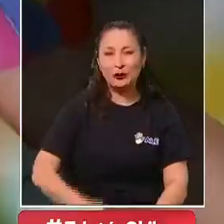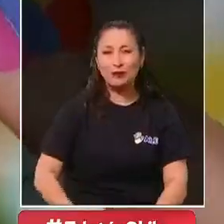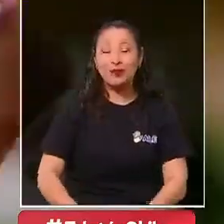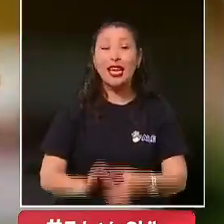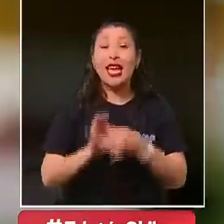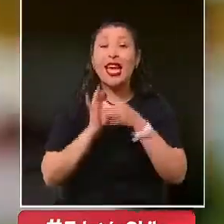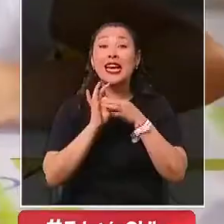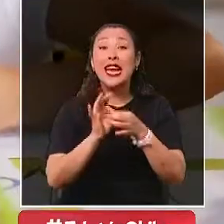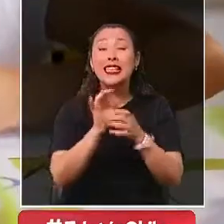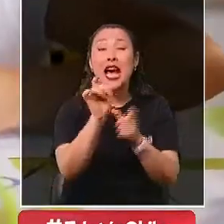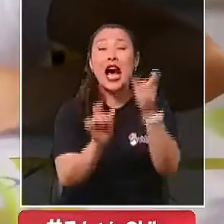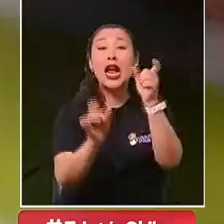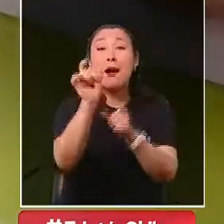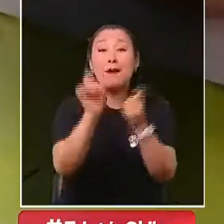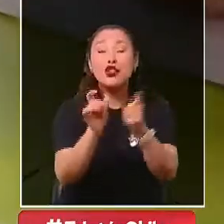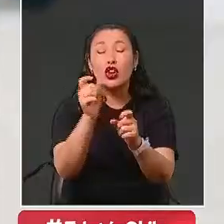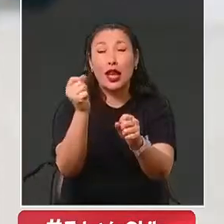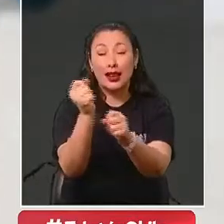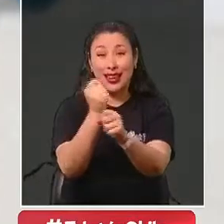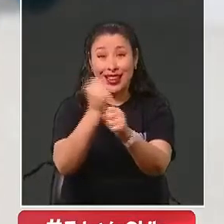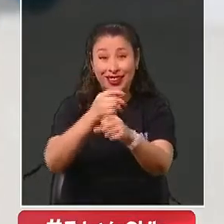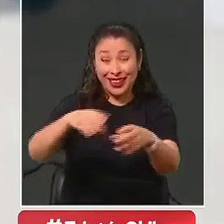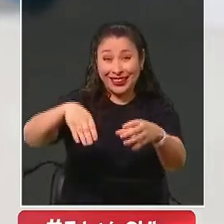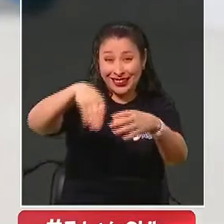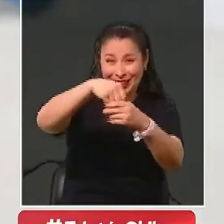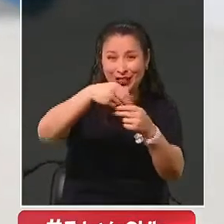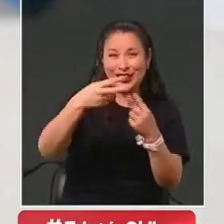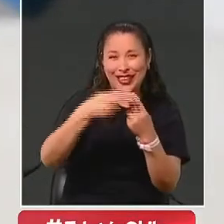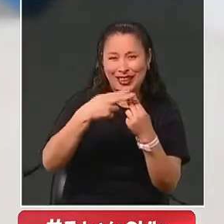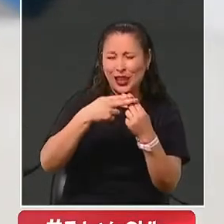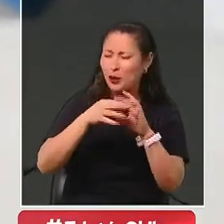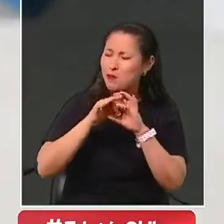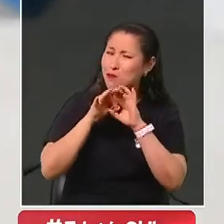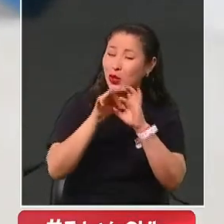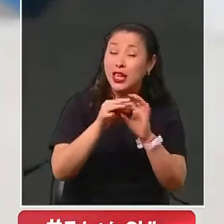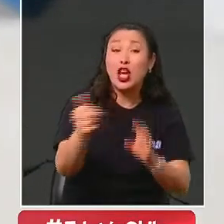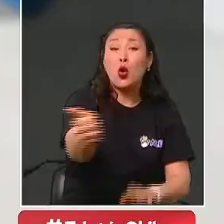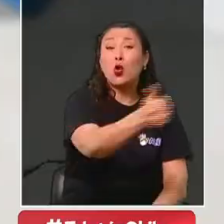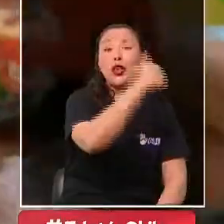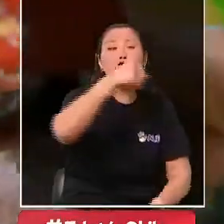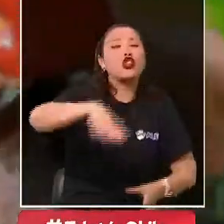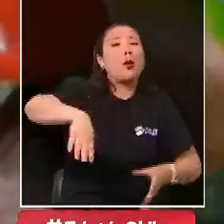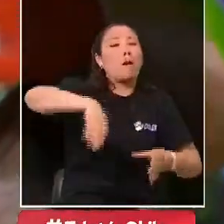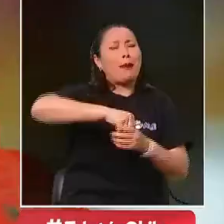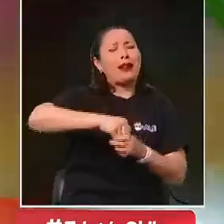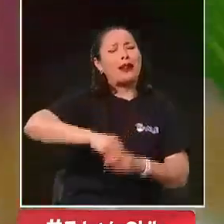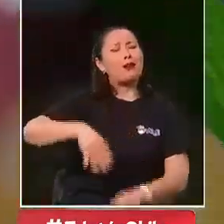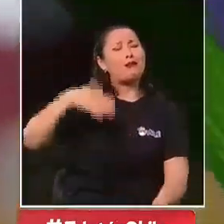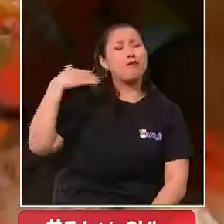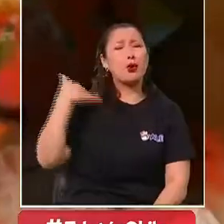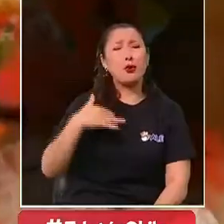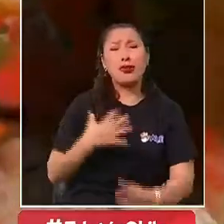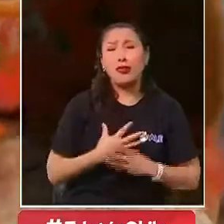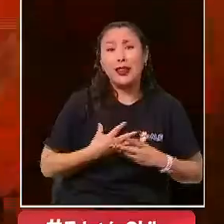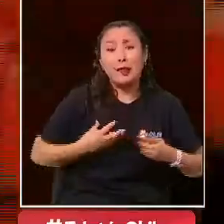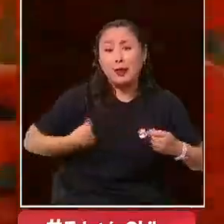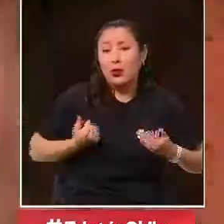Gracias a nuestros auspiciadores. Ustedes son parte fundamental de este espíritu